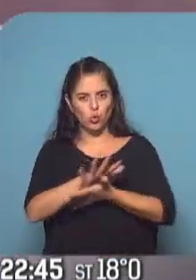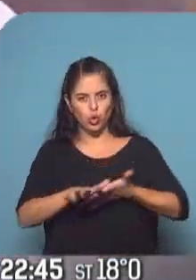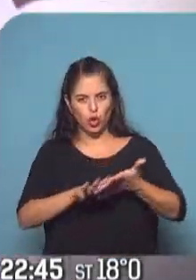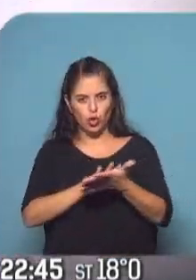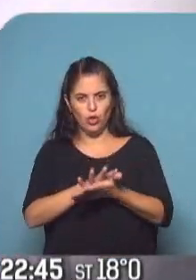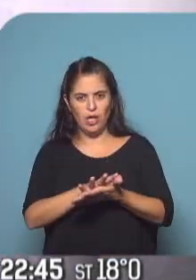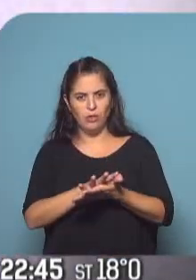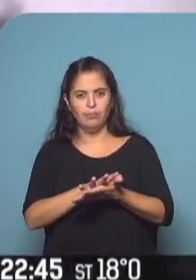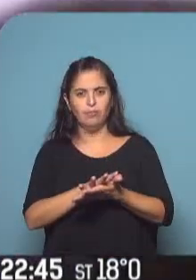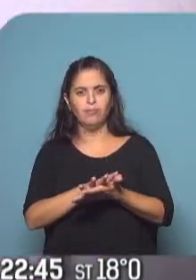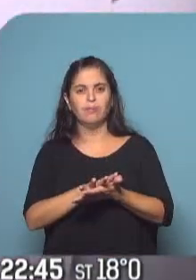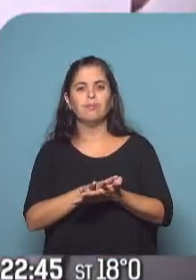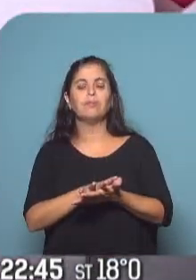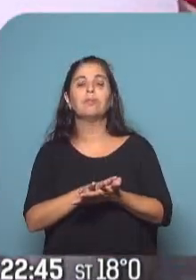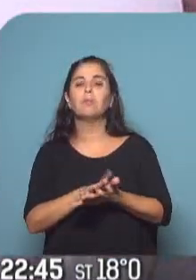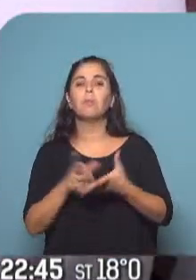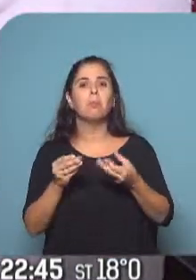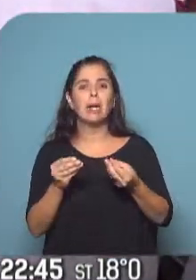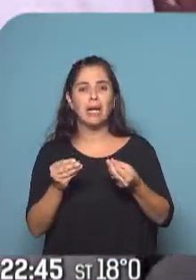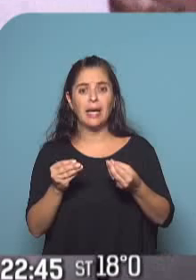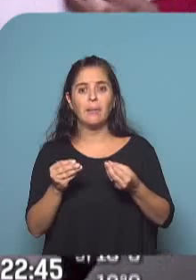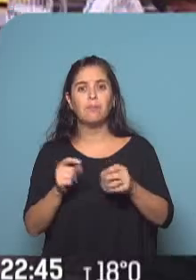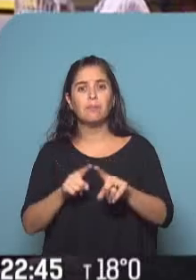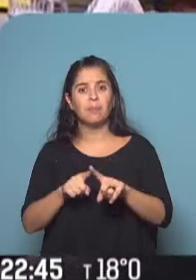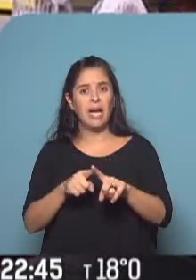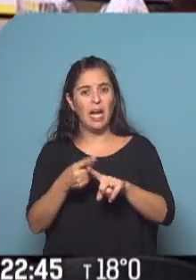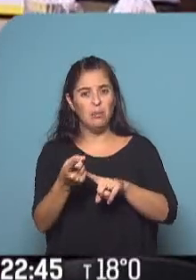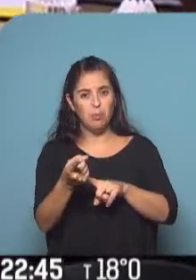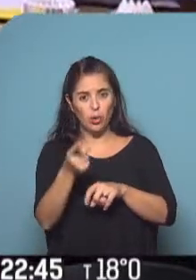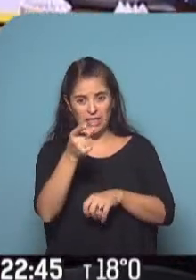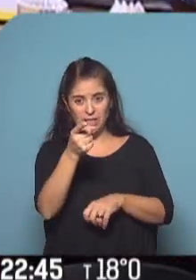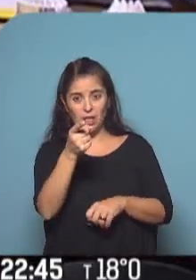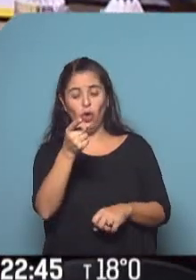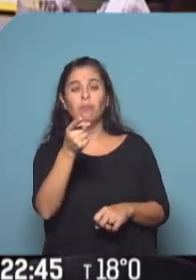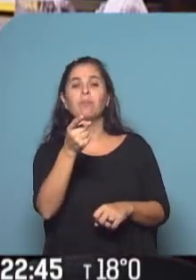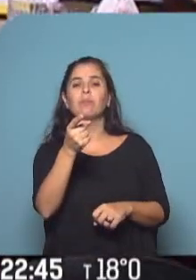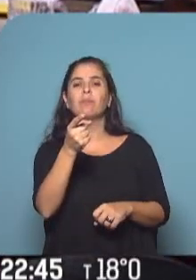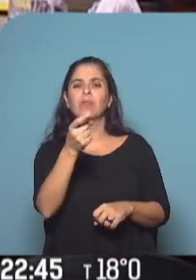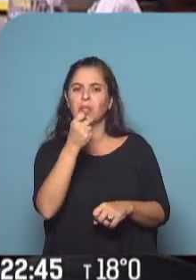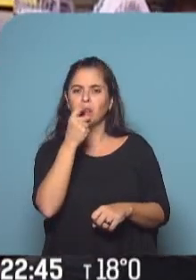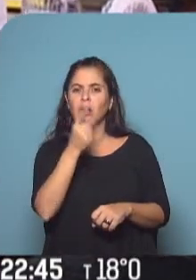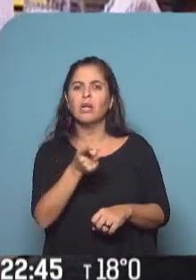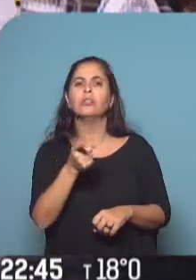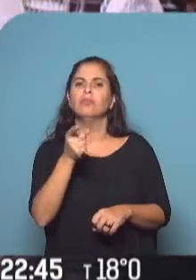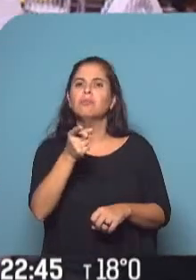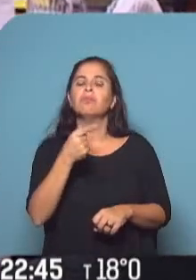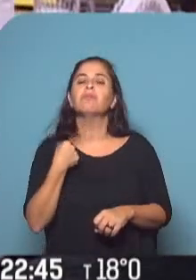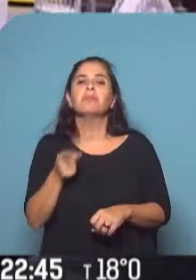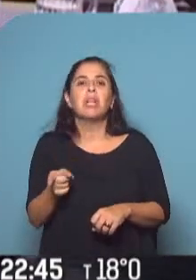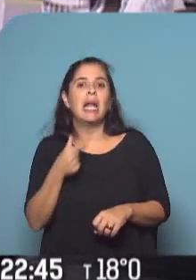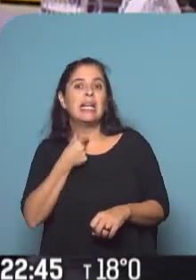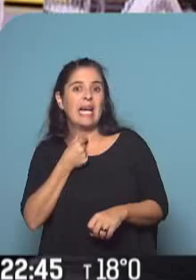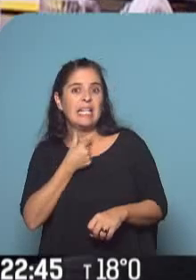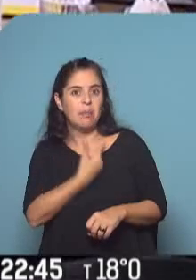al veterano político srilanqués Mahinda Rajapaksa, a quien Sirisena intentó impulsar como primer ministro a pesar